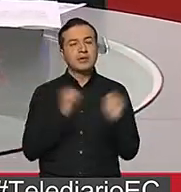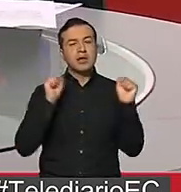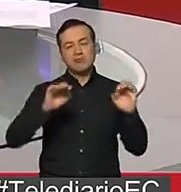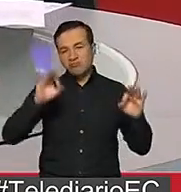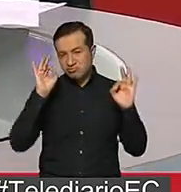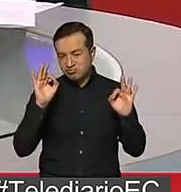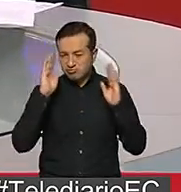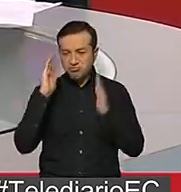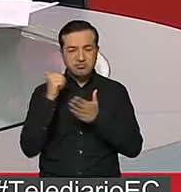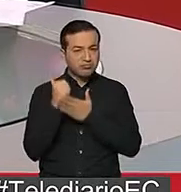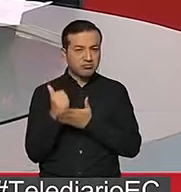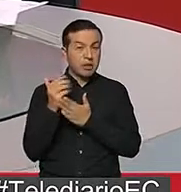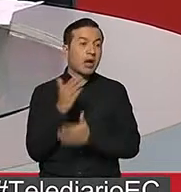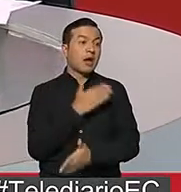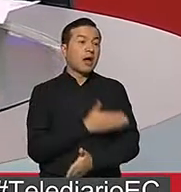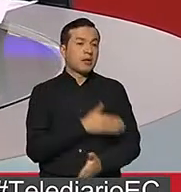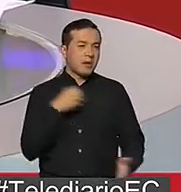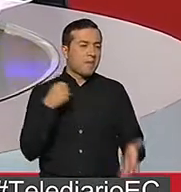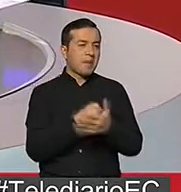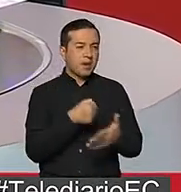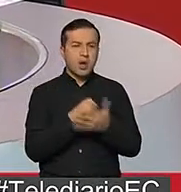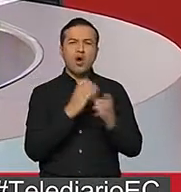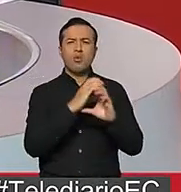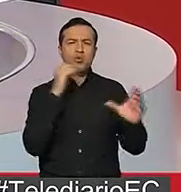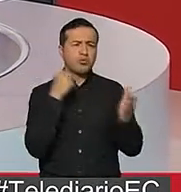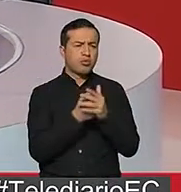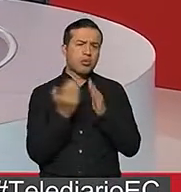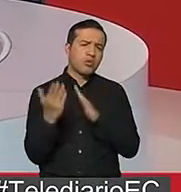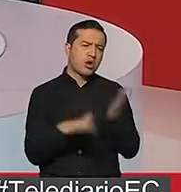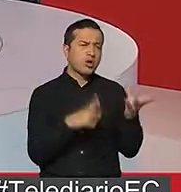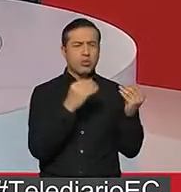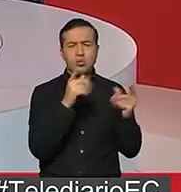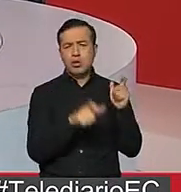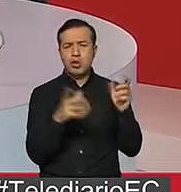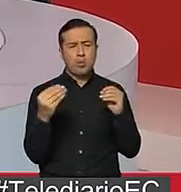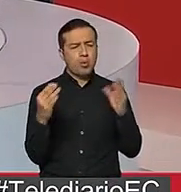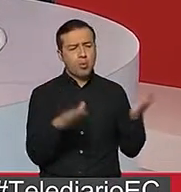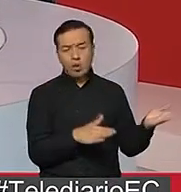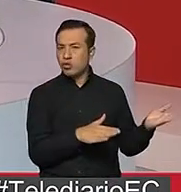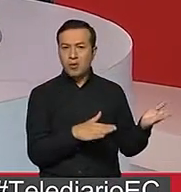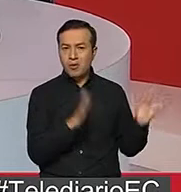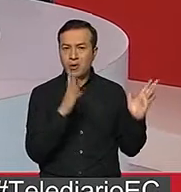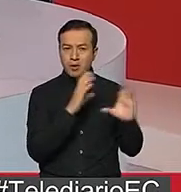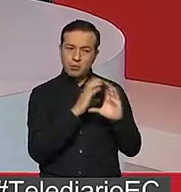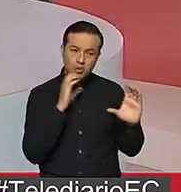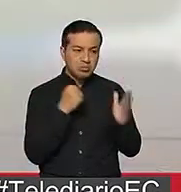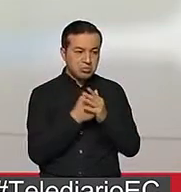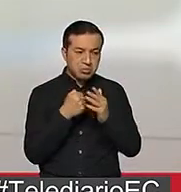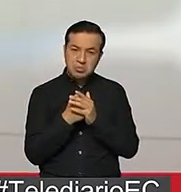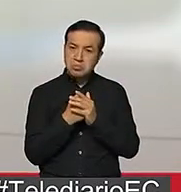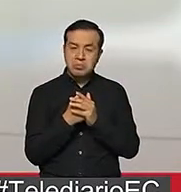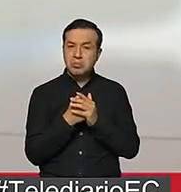de tránsito ya no tenemos de esos accidentes de embustes donde morían por docenas las personas hemos logrado estabilizar esa problemática